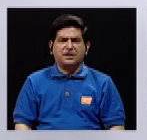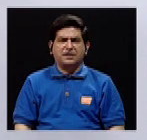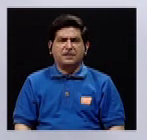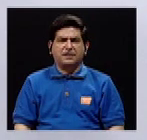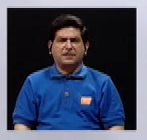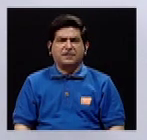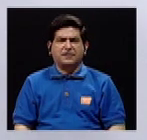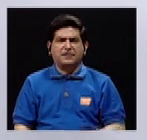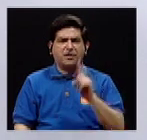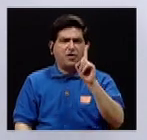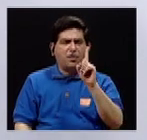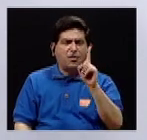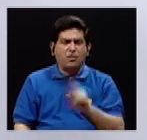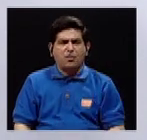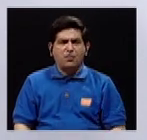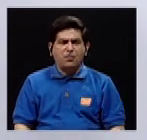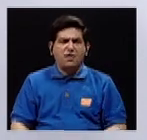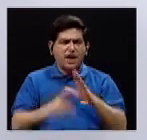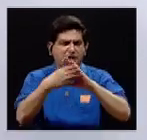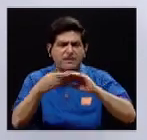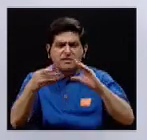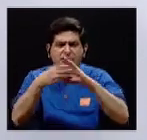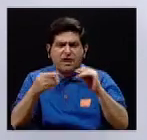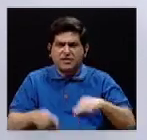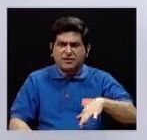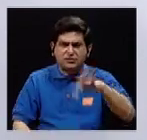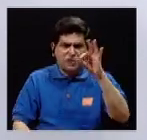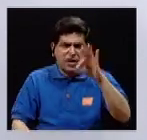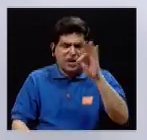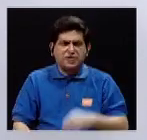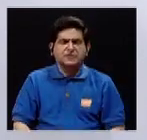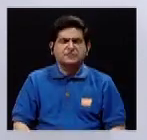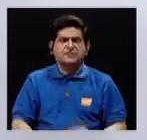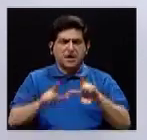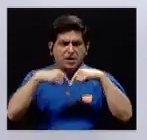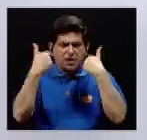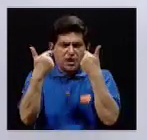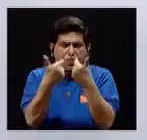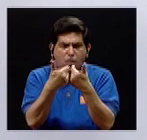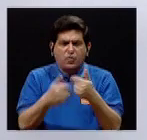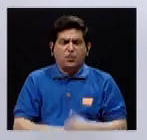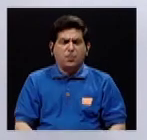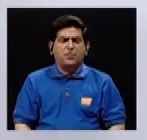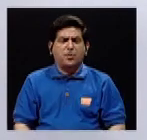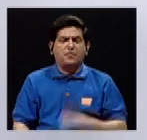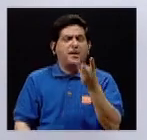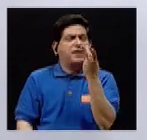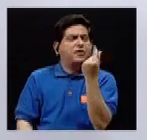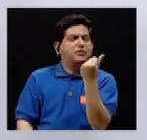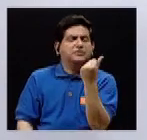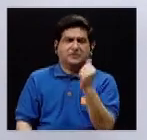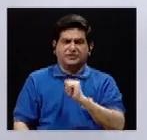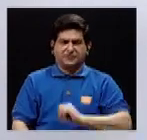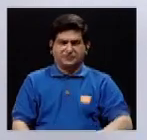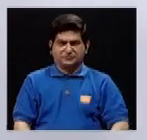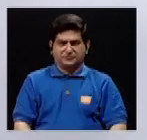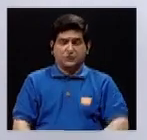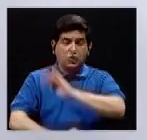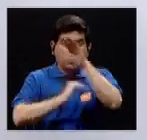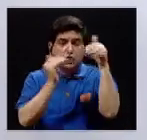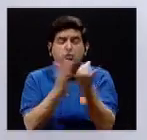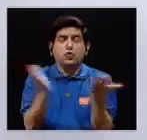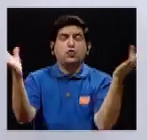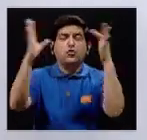eh habían hecho narraciones sobre los hallazgos de los kpú para para realizar los conteos también